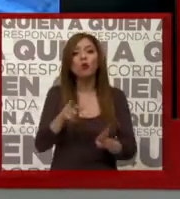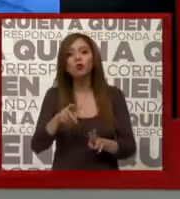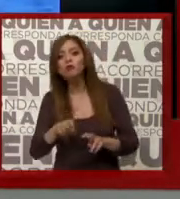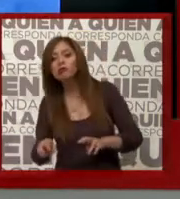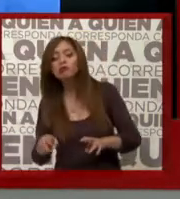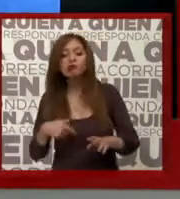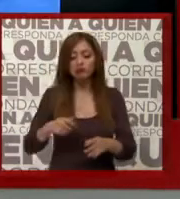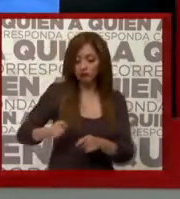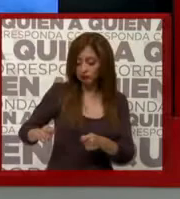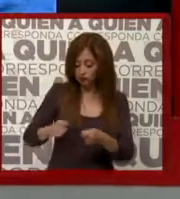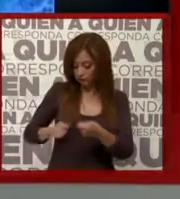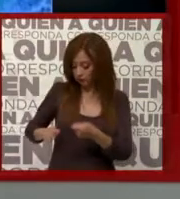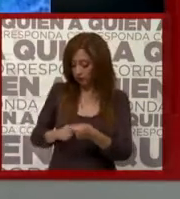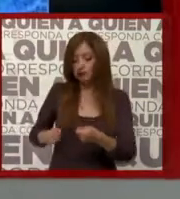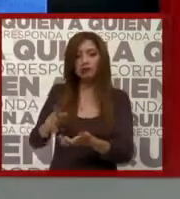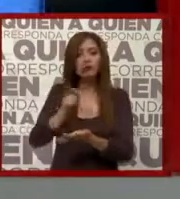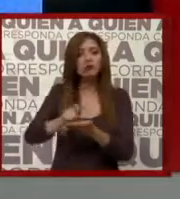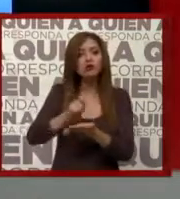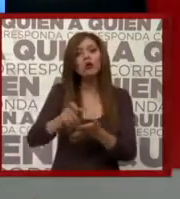sobra.